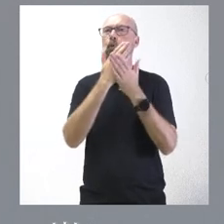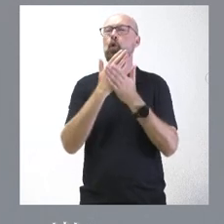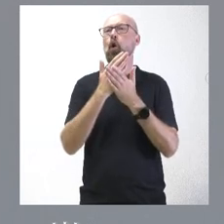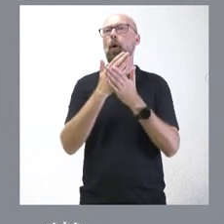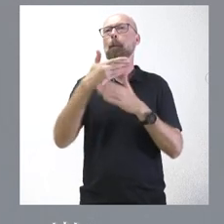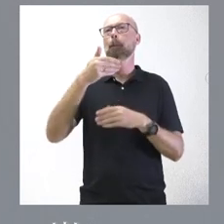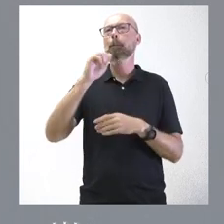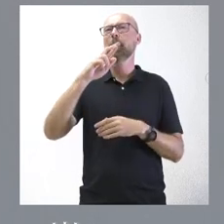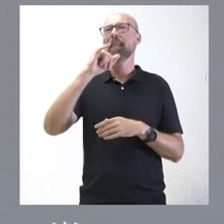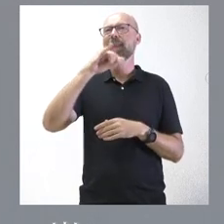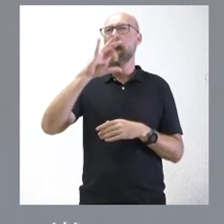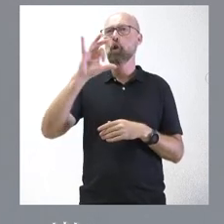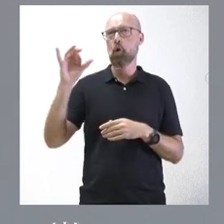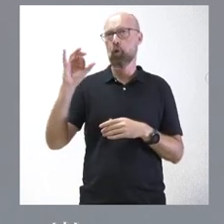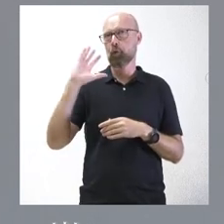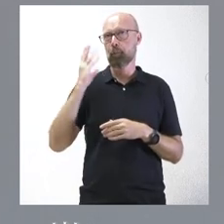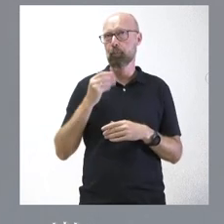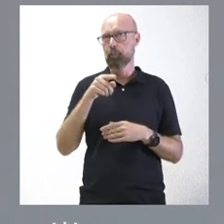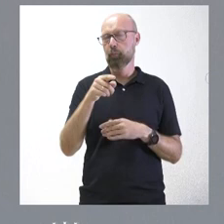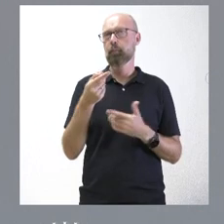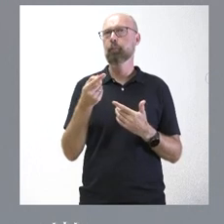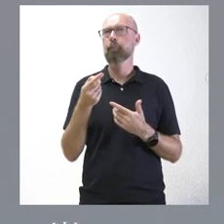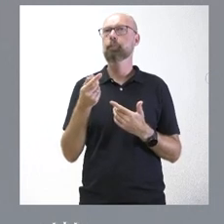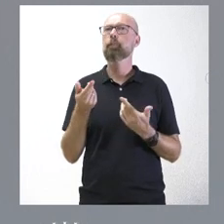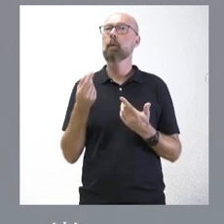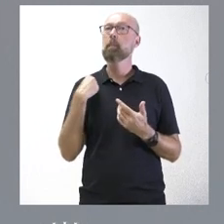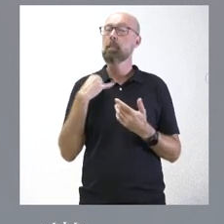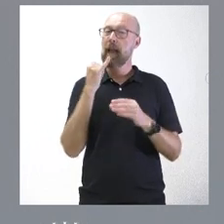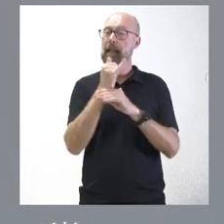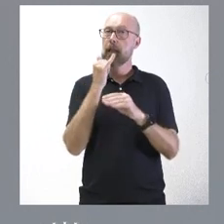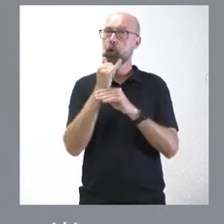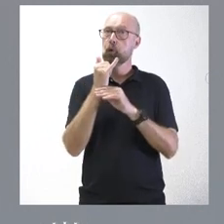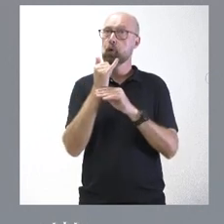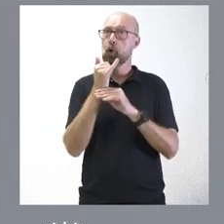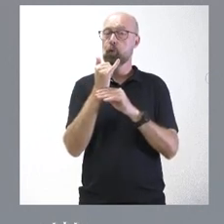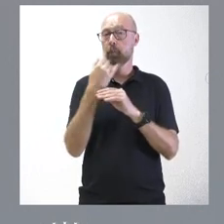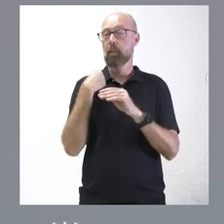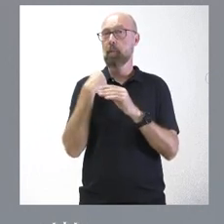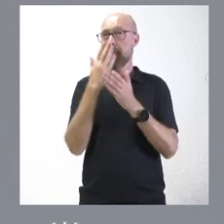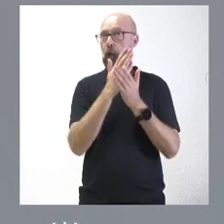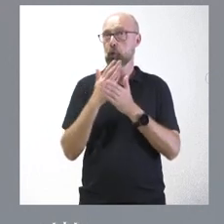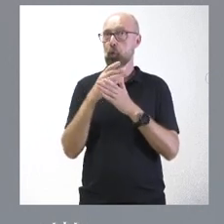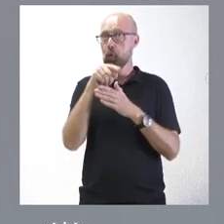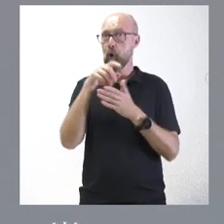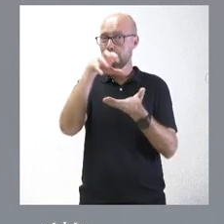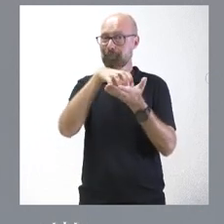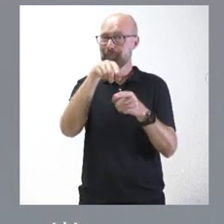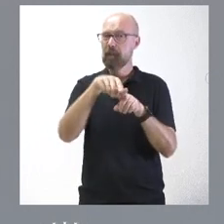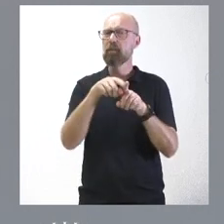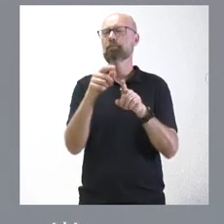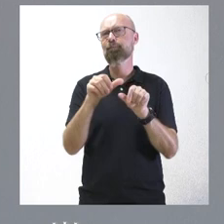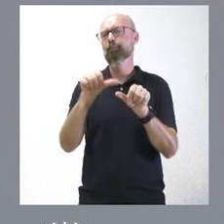llama así este instituto de estudios marcianos pues ha pasado por una serie de problemas